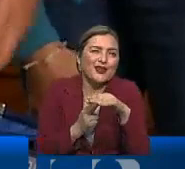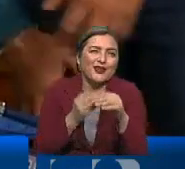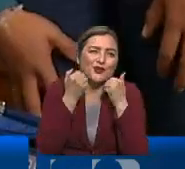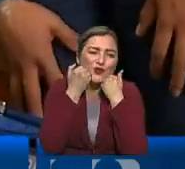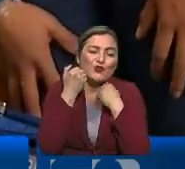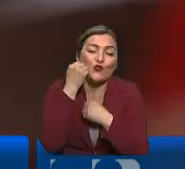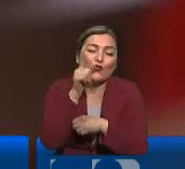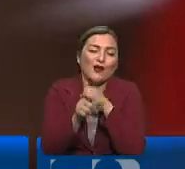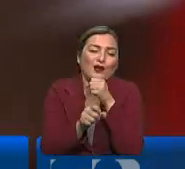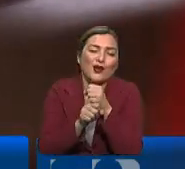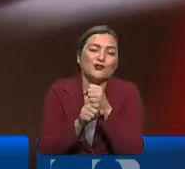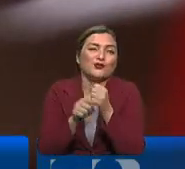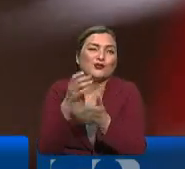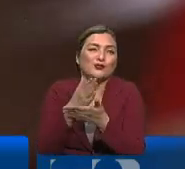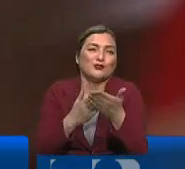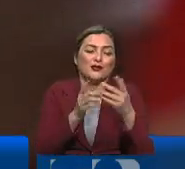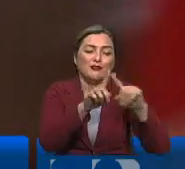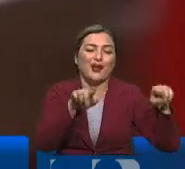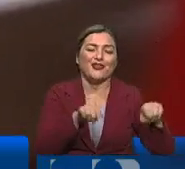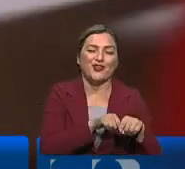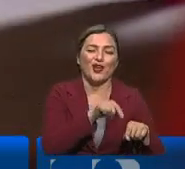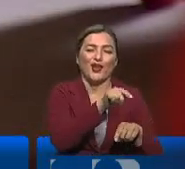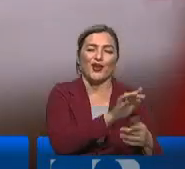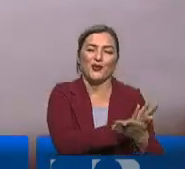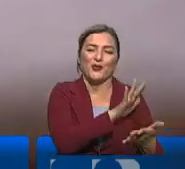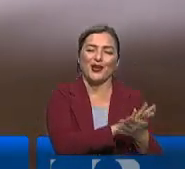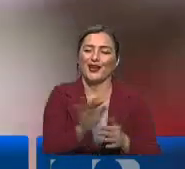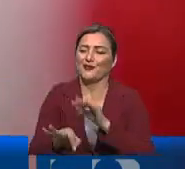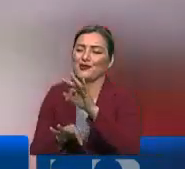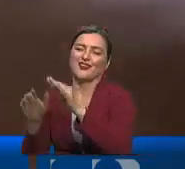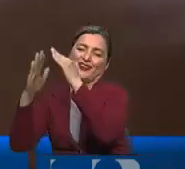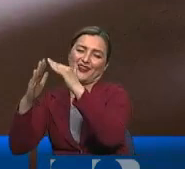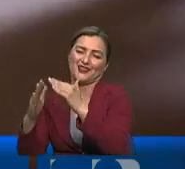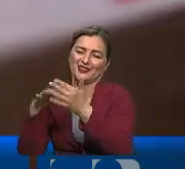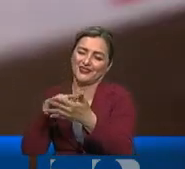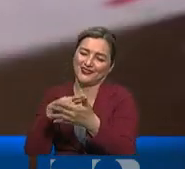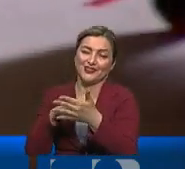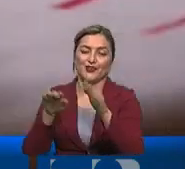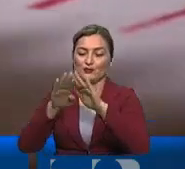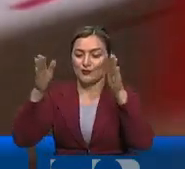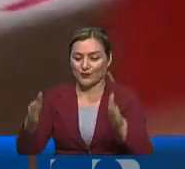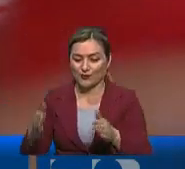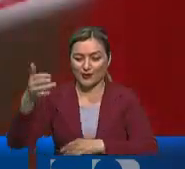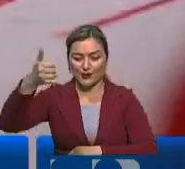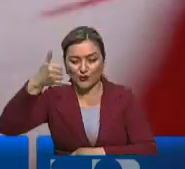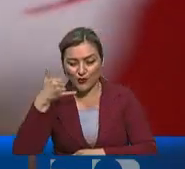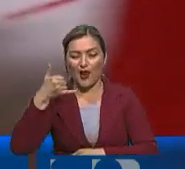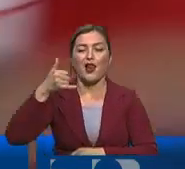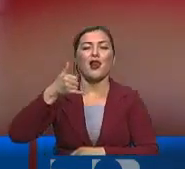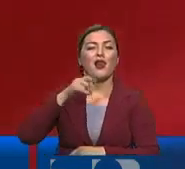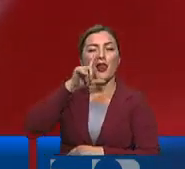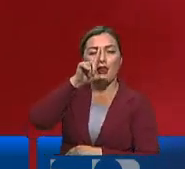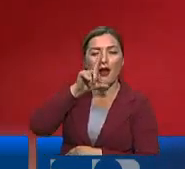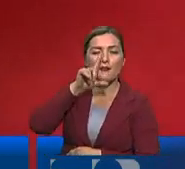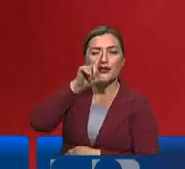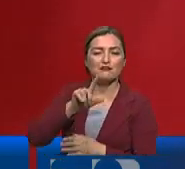un año y medio a los amplios patios de la escuela. Samir tiene su pupitre, los lápices y el celular, lo básico para